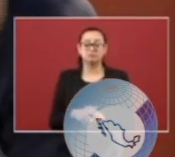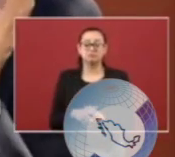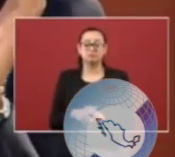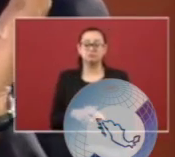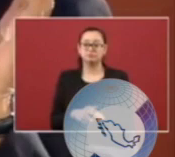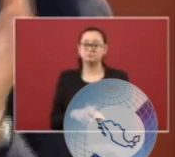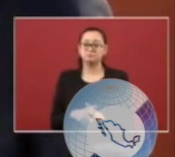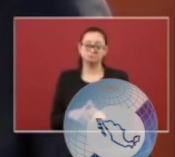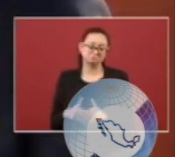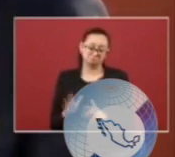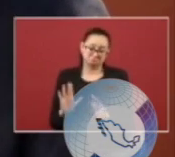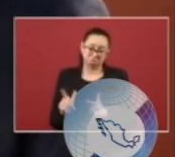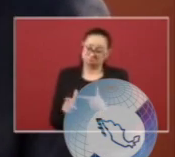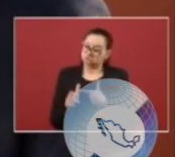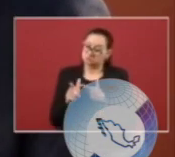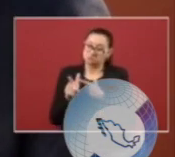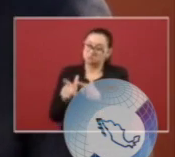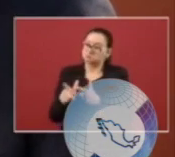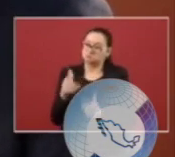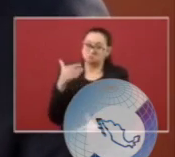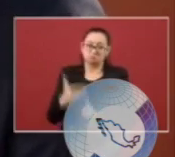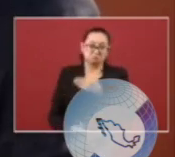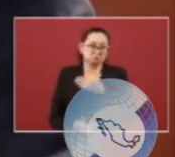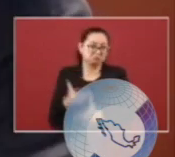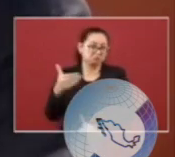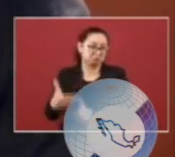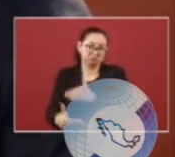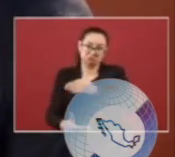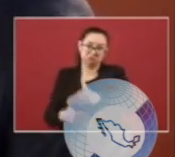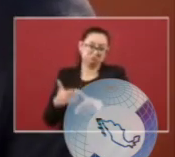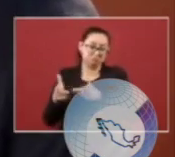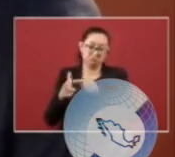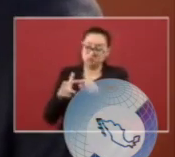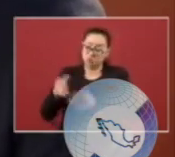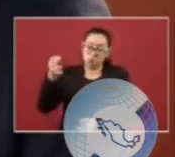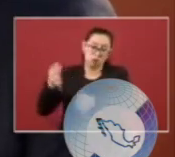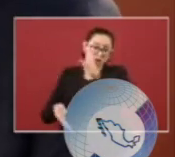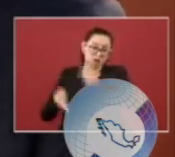y seguir su curso pero eso no significa